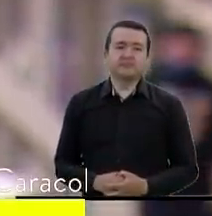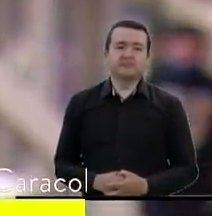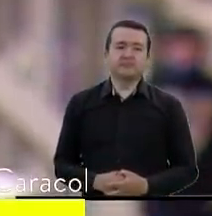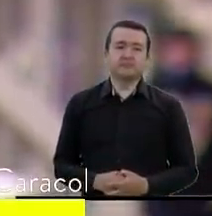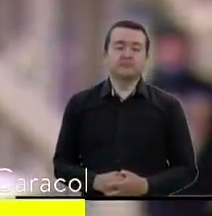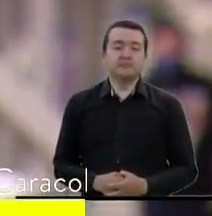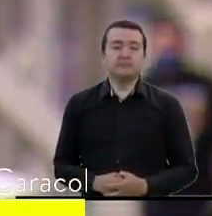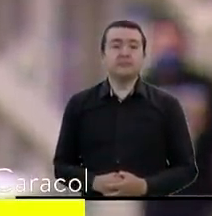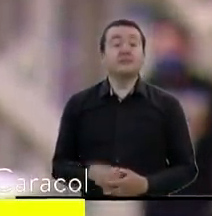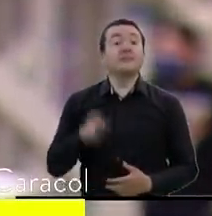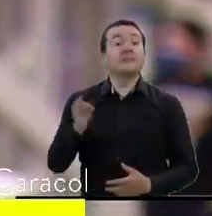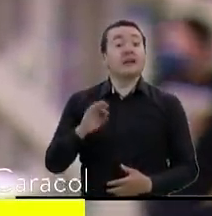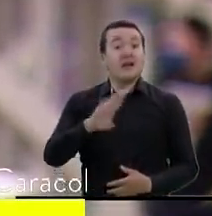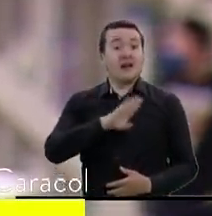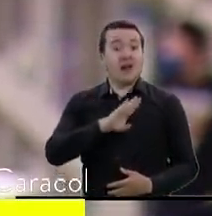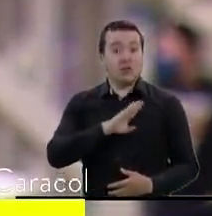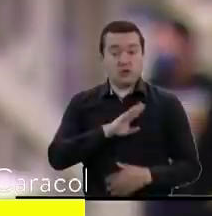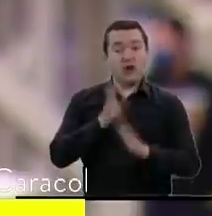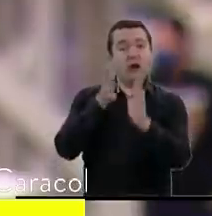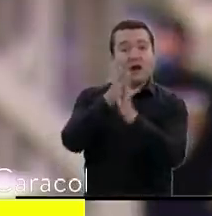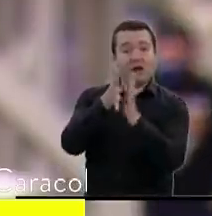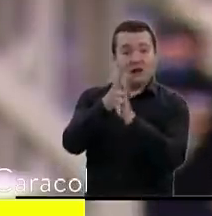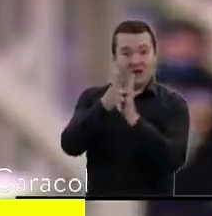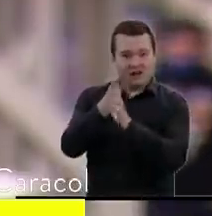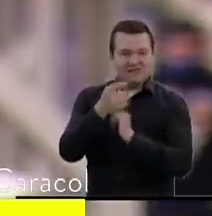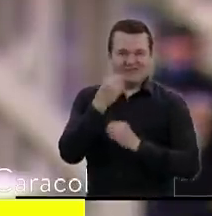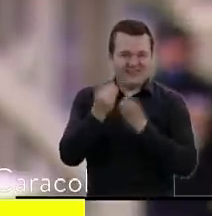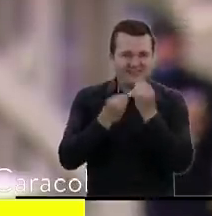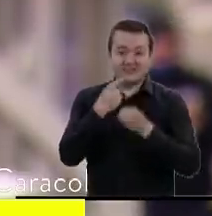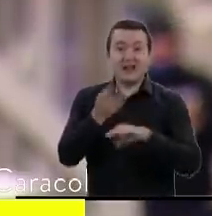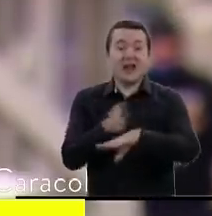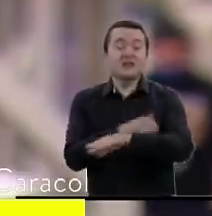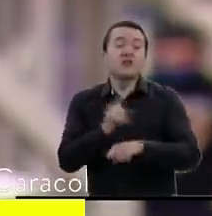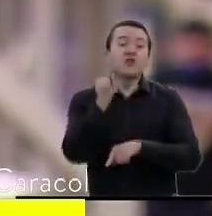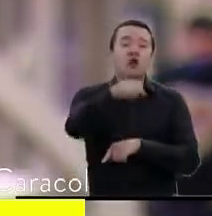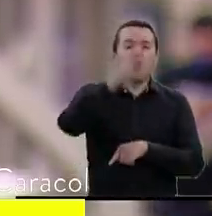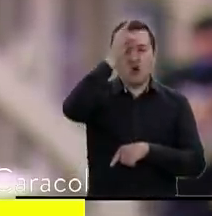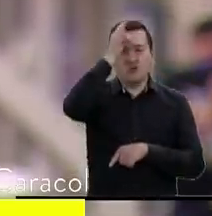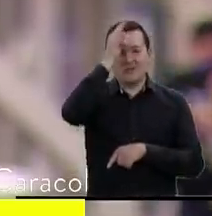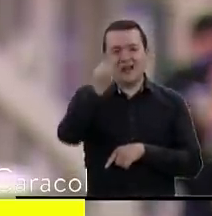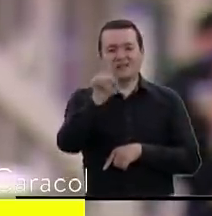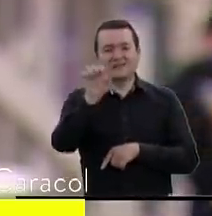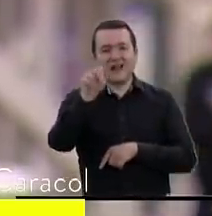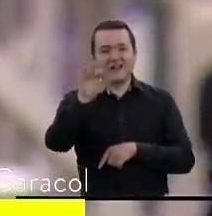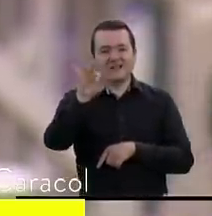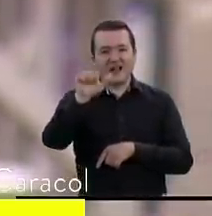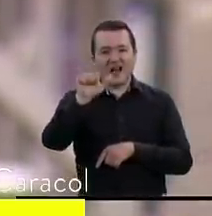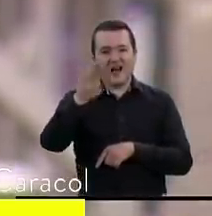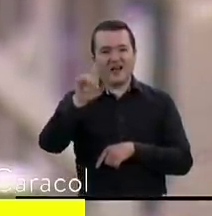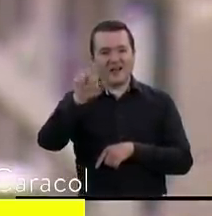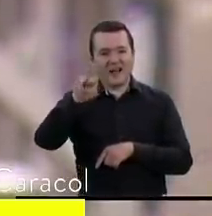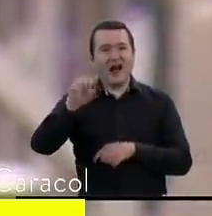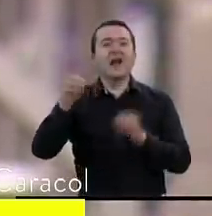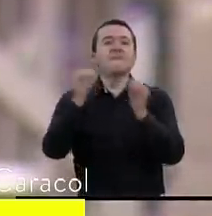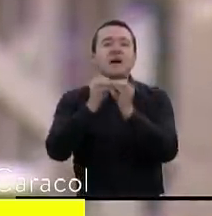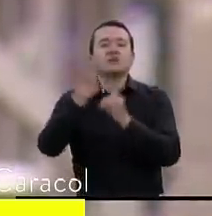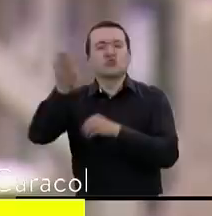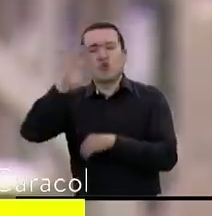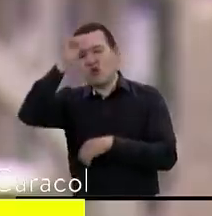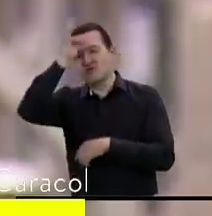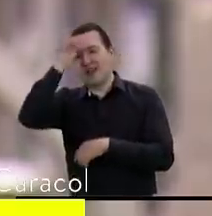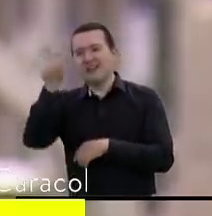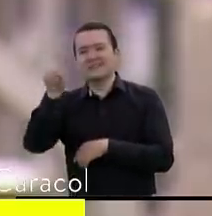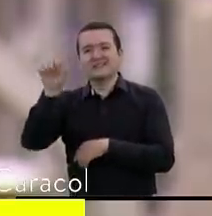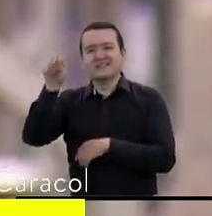dio la alcaldesa Claudia López en un recorrido que hizo por el Hospital Santa Clara y posteriormente por el Hospital San Blas. También en la mañana estuvo en la localidad de